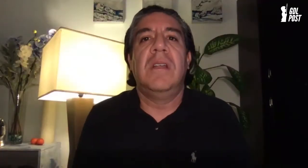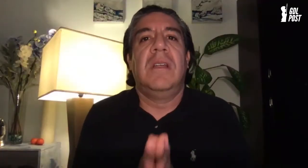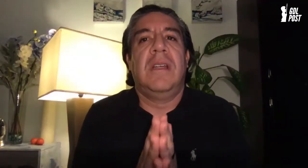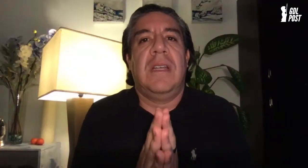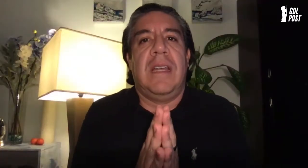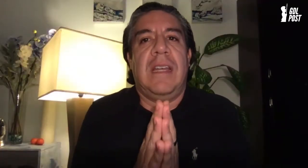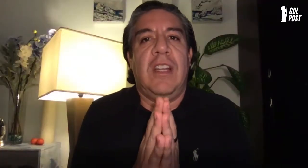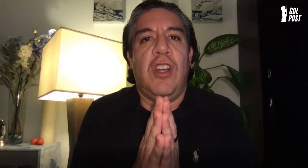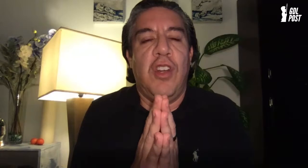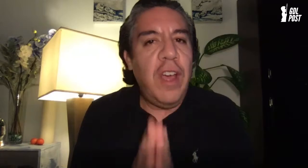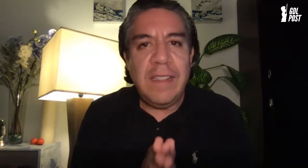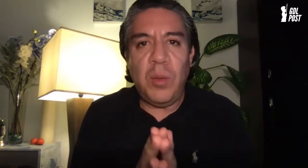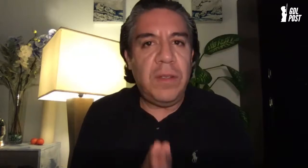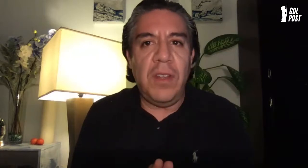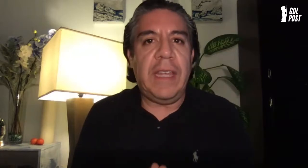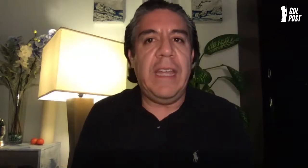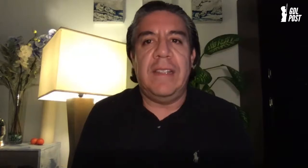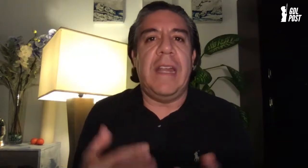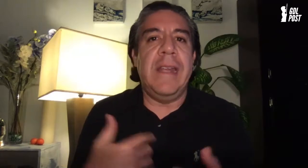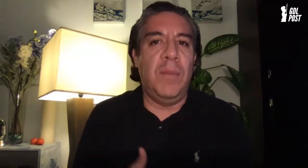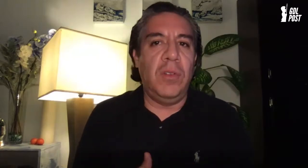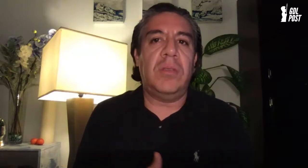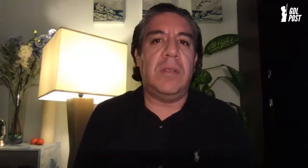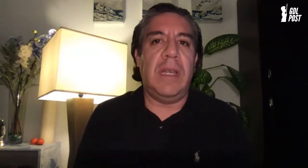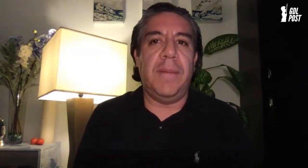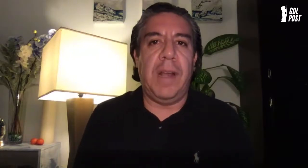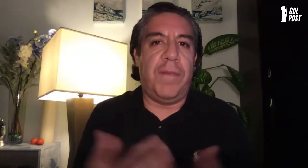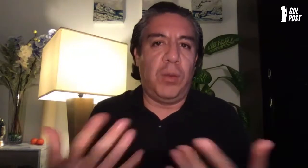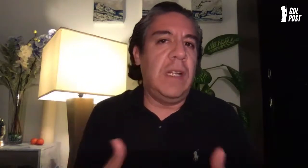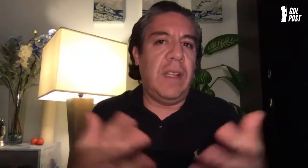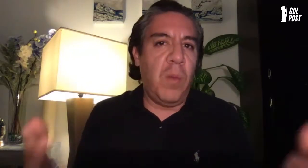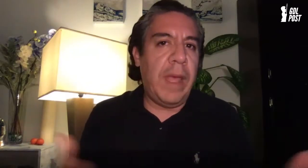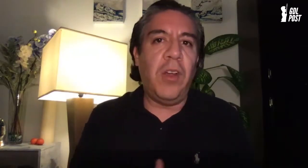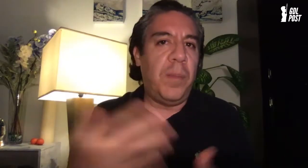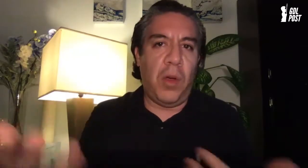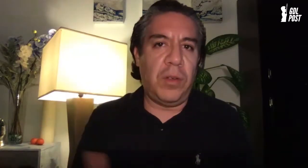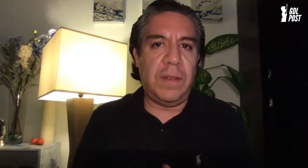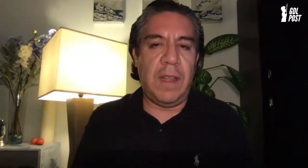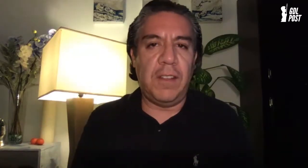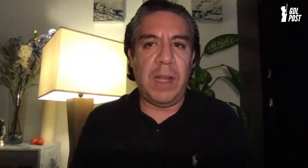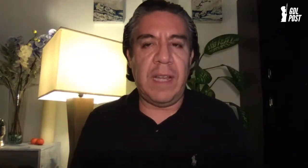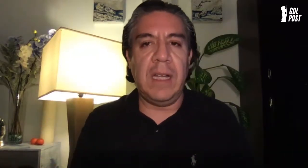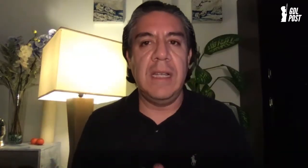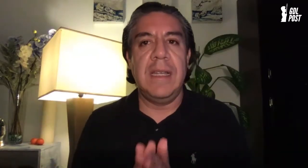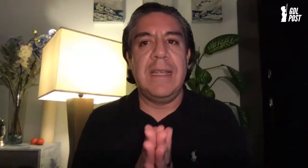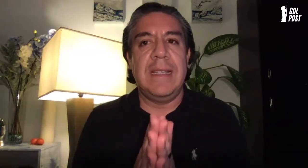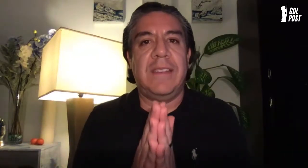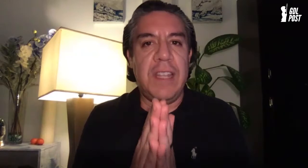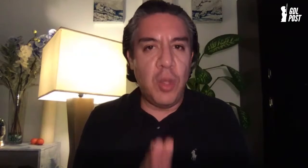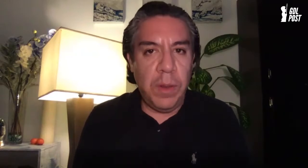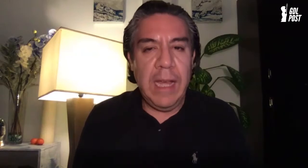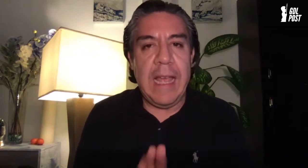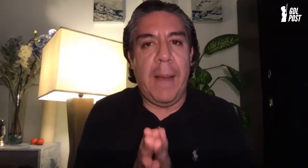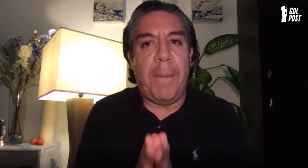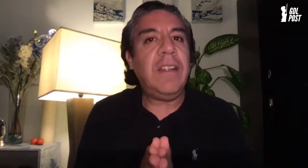esto. No es cuestión de quienes tenemos la fortuna de tener un vehículo y podernos desplazar.